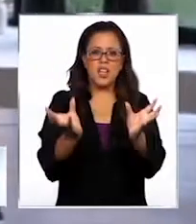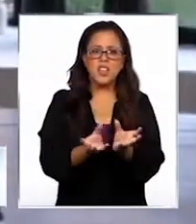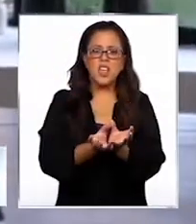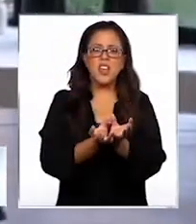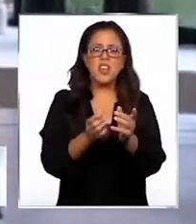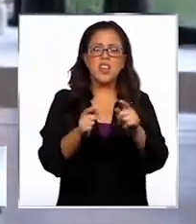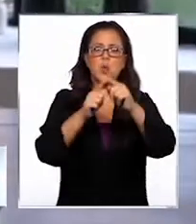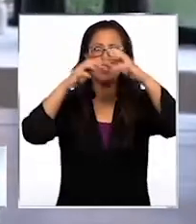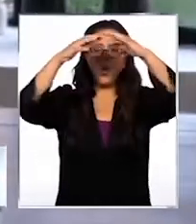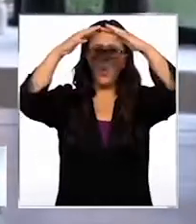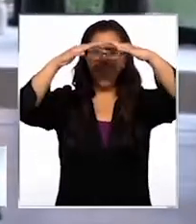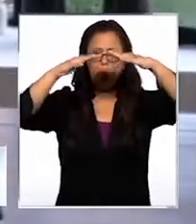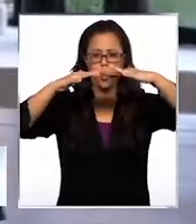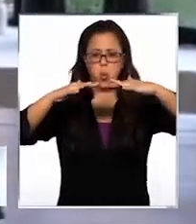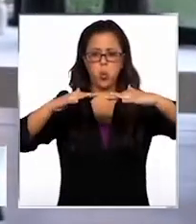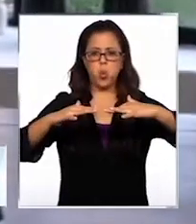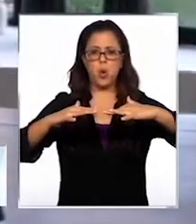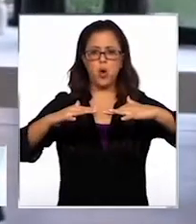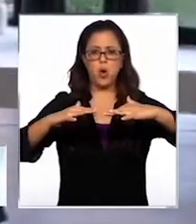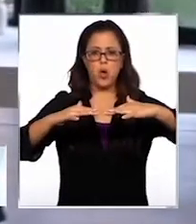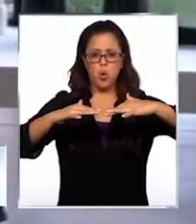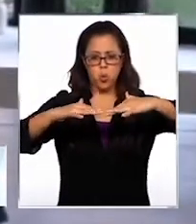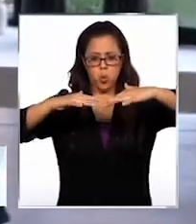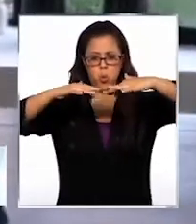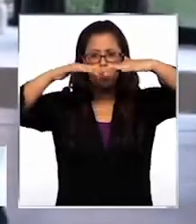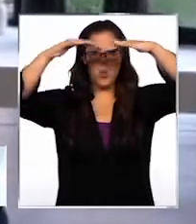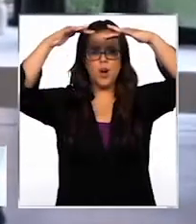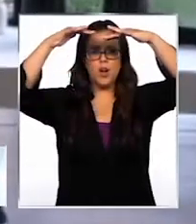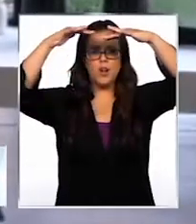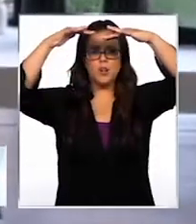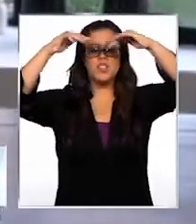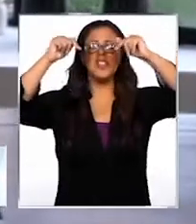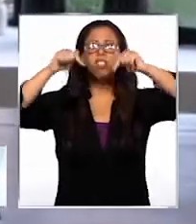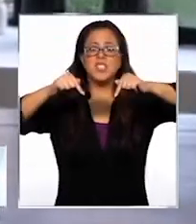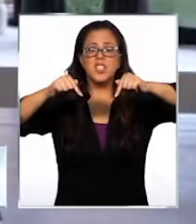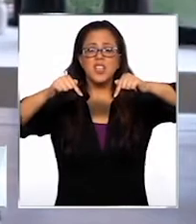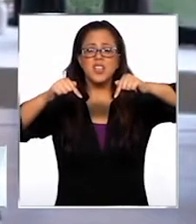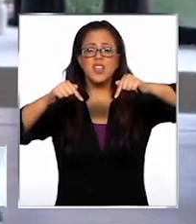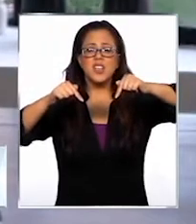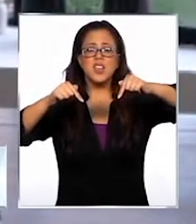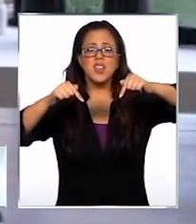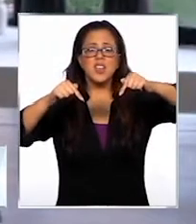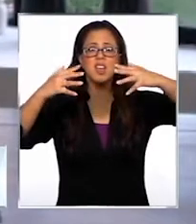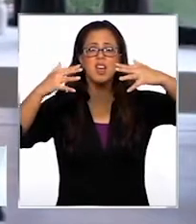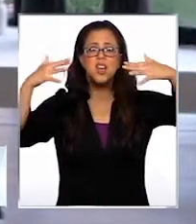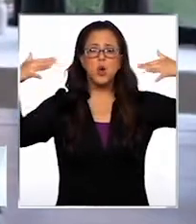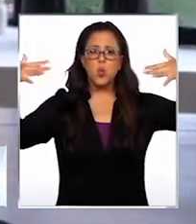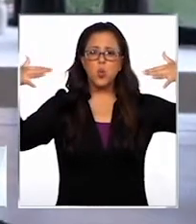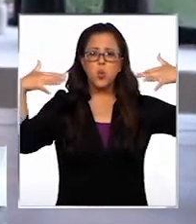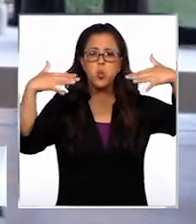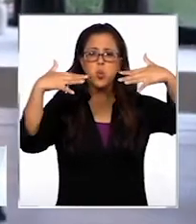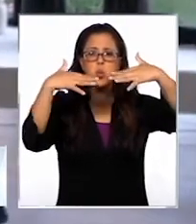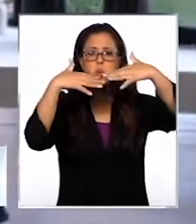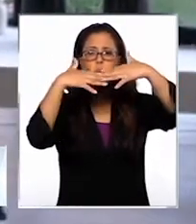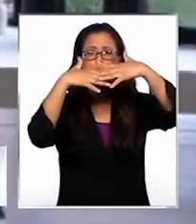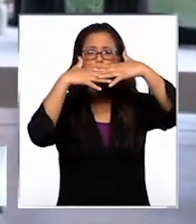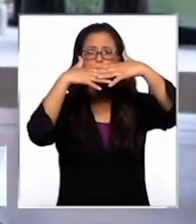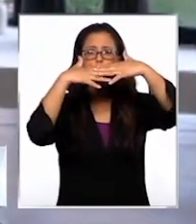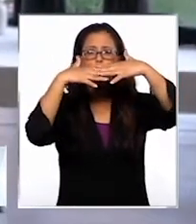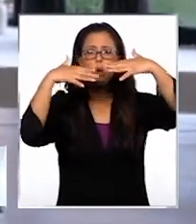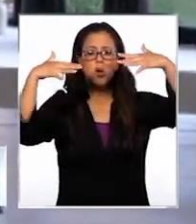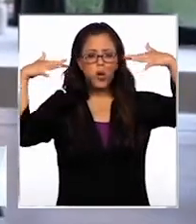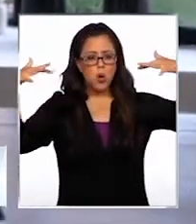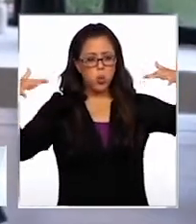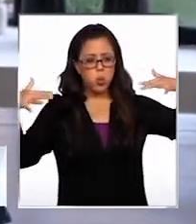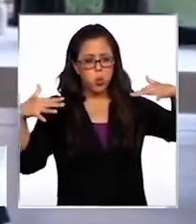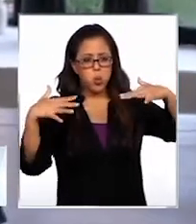Tierra que asciende rápidamente, sube y genera una especie de fuelle central donde el aire asciende